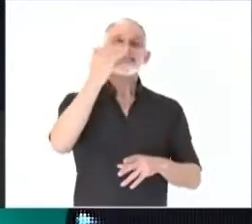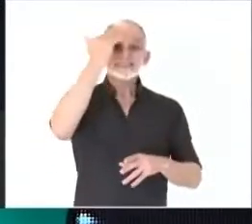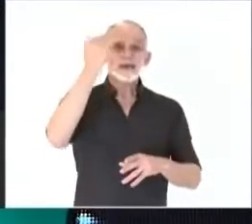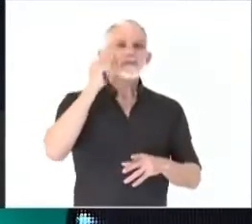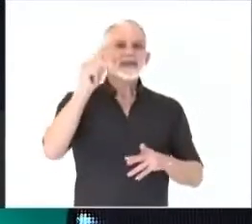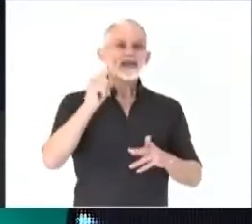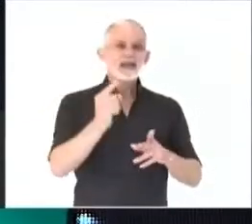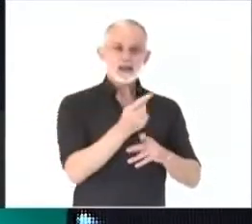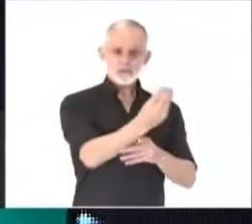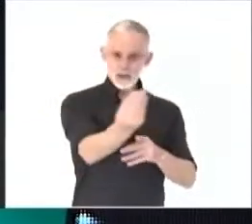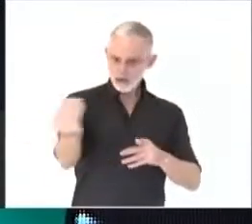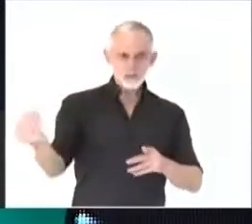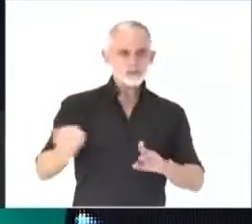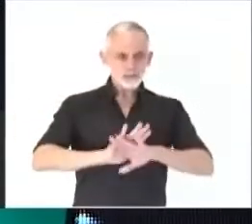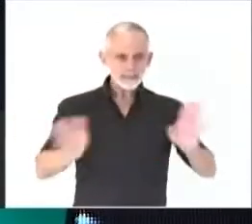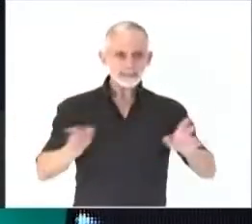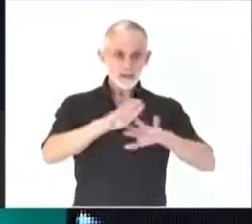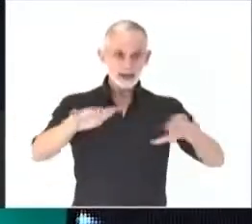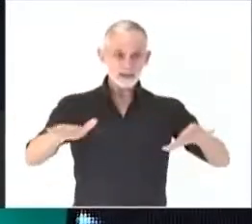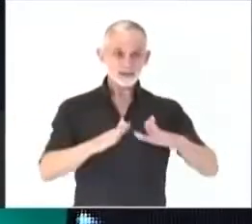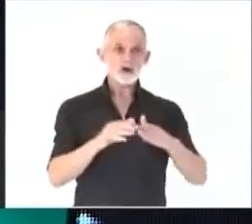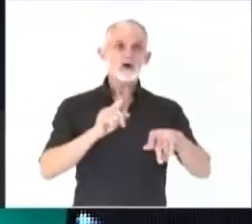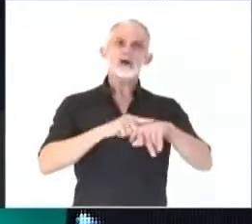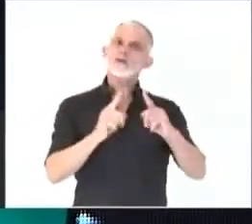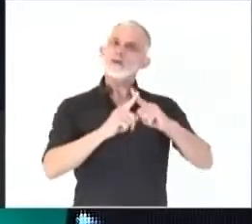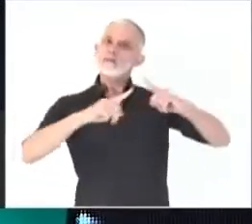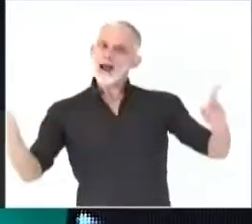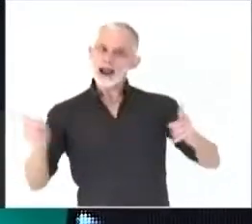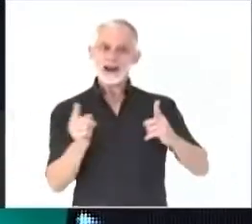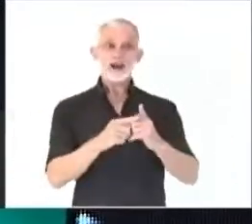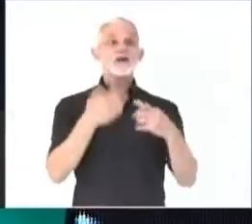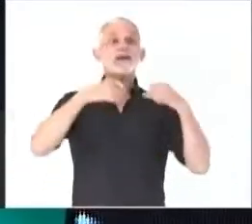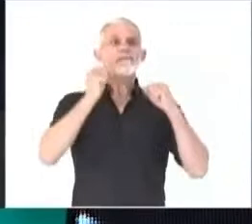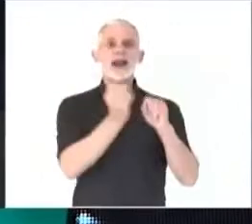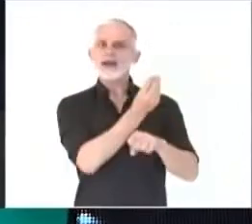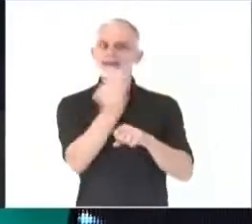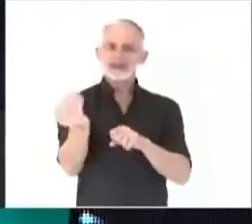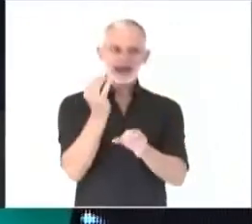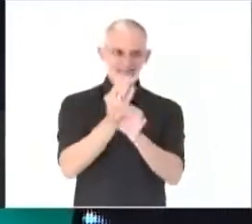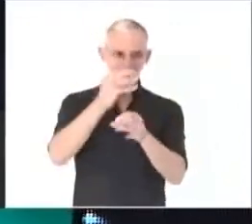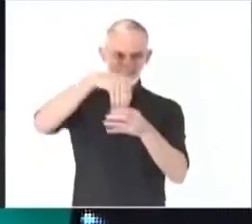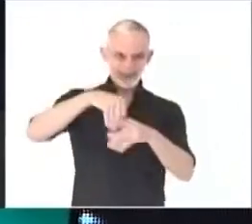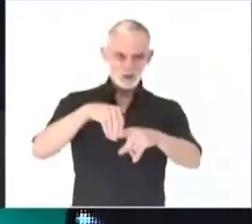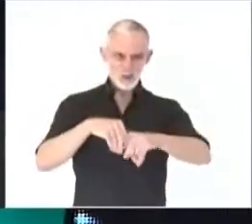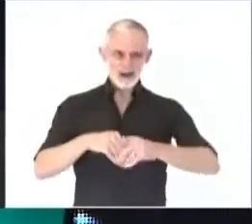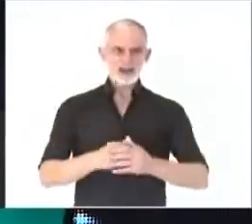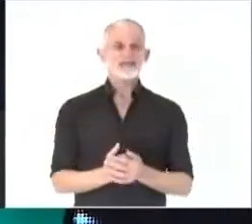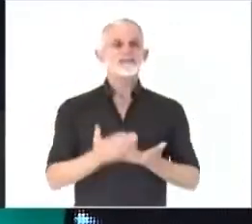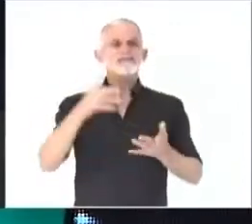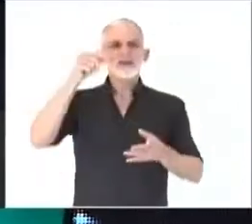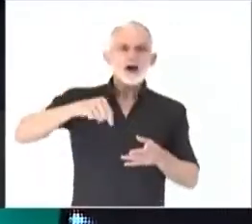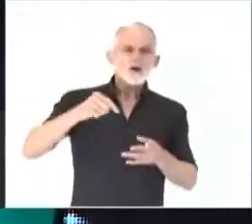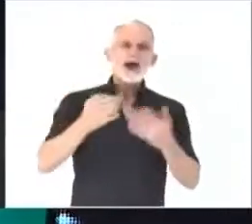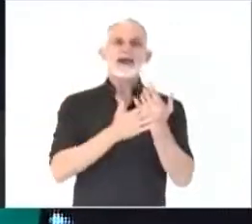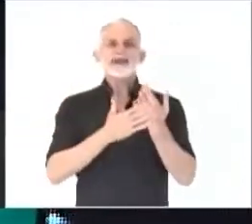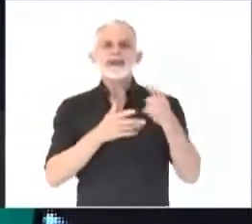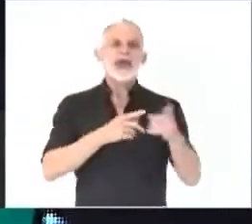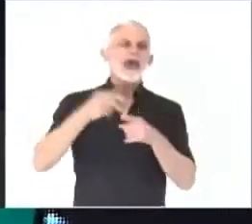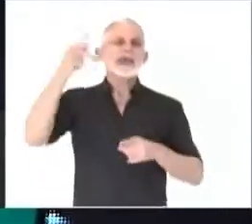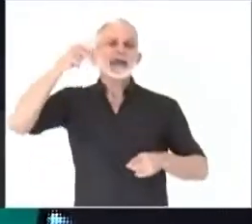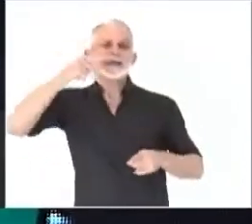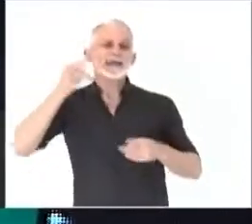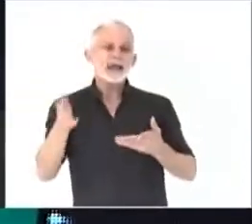tenemos jornada extendida y prácticas educativas laborales ahora la izquierda y quismo